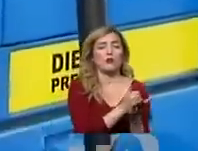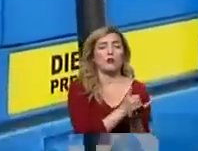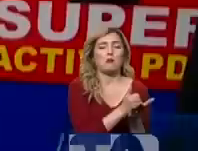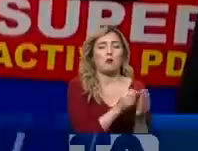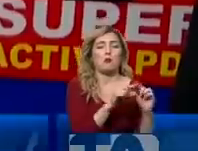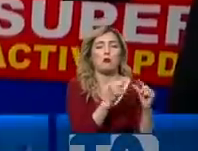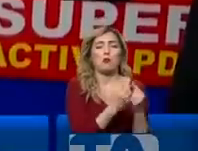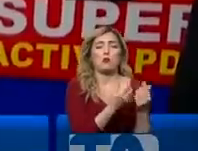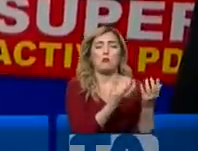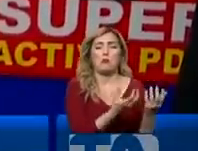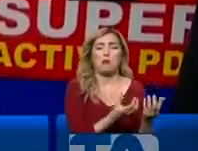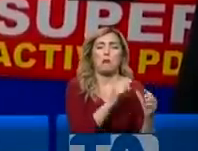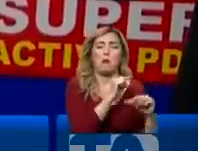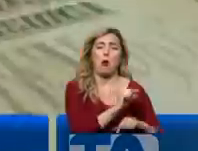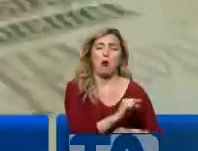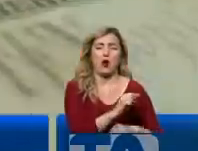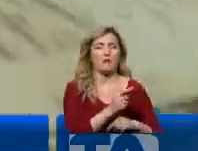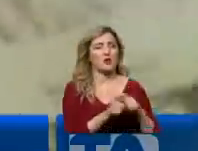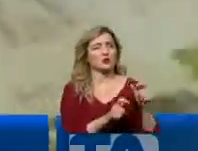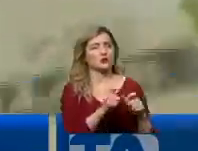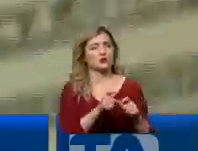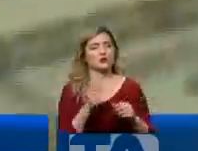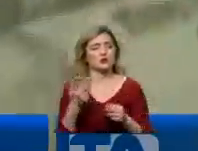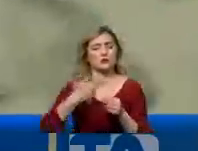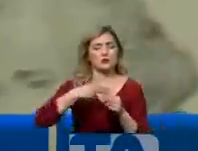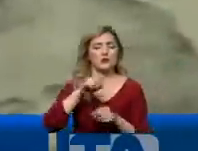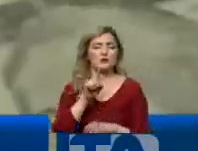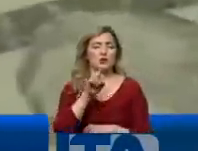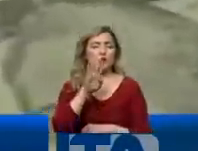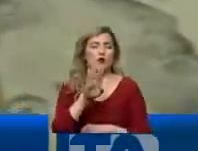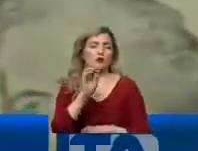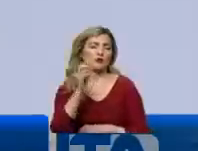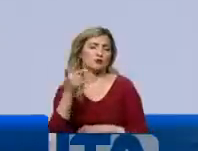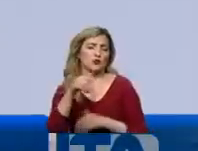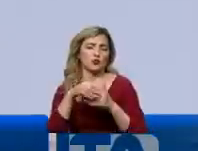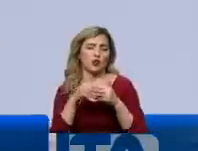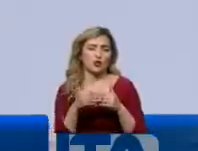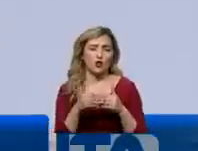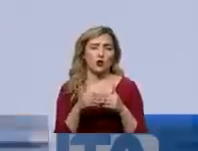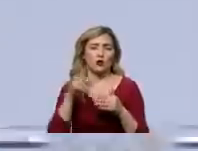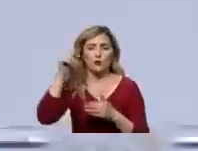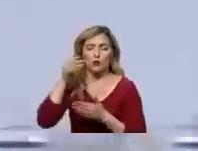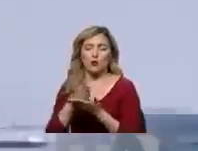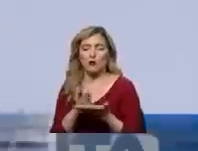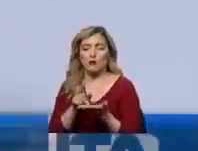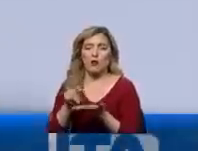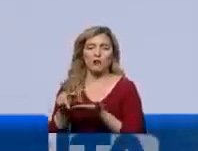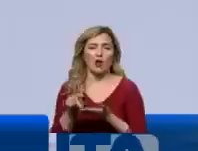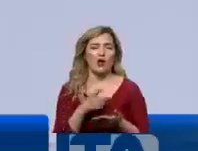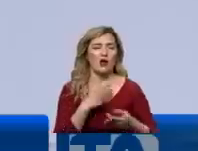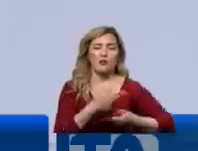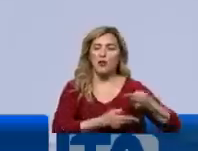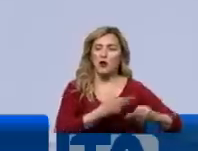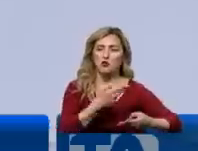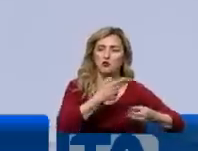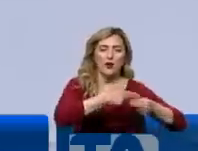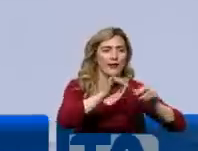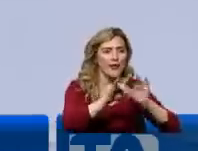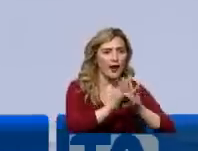y Ecopaís, precisó el ministro, hoy por hoy se van 1.400 millones de dólares. En favor de contrabandistas, en favor